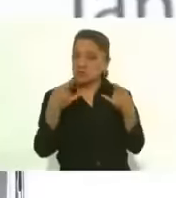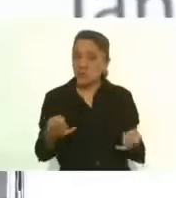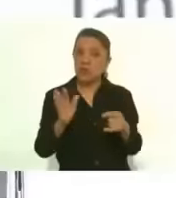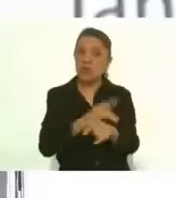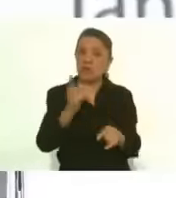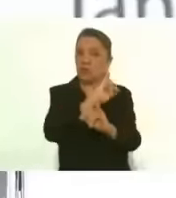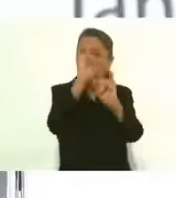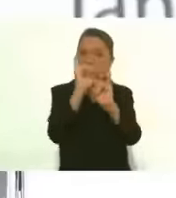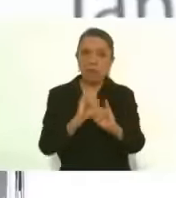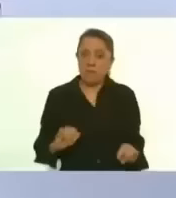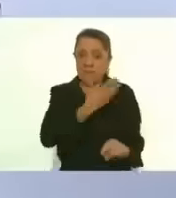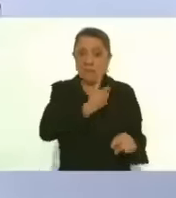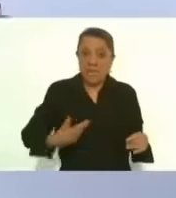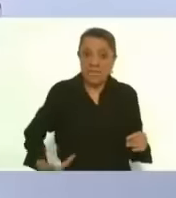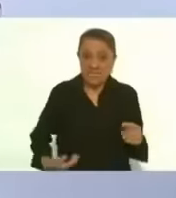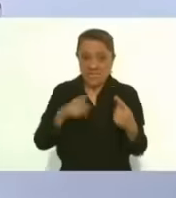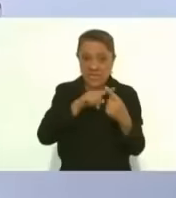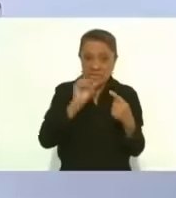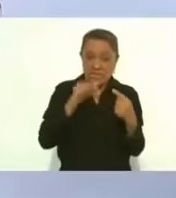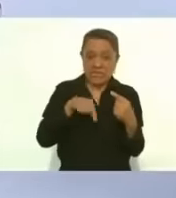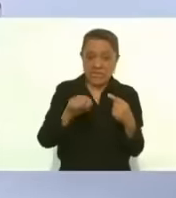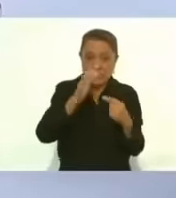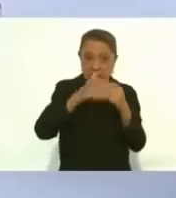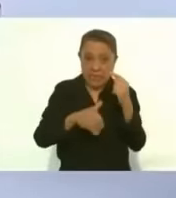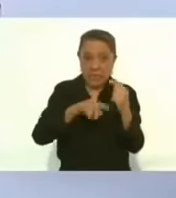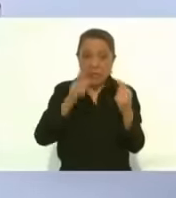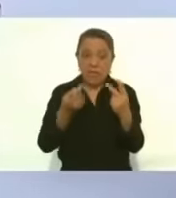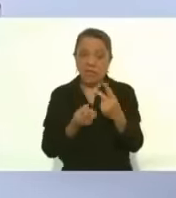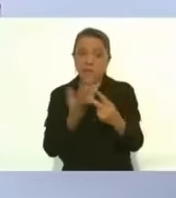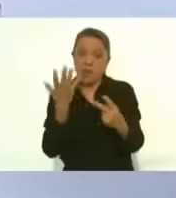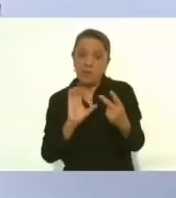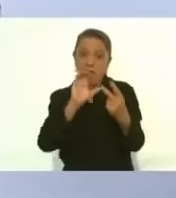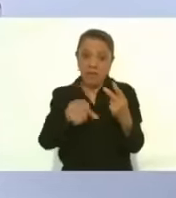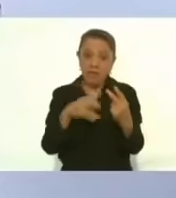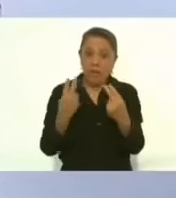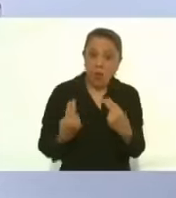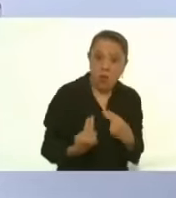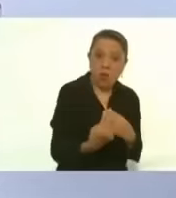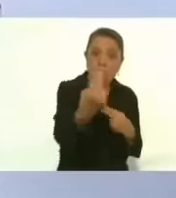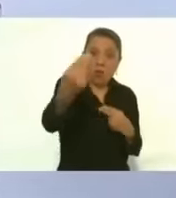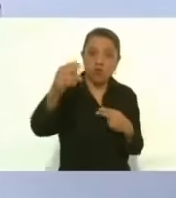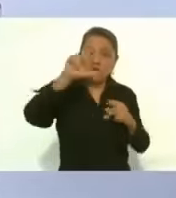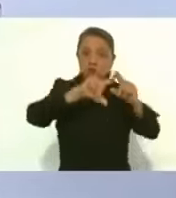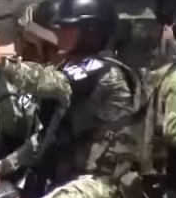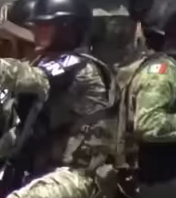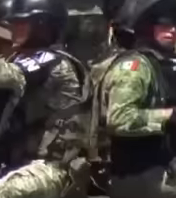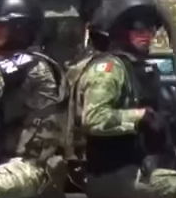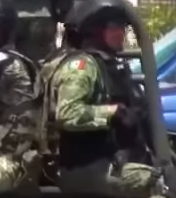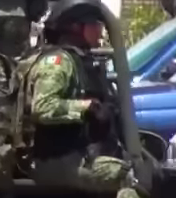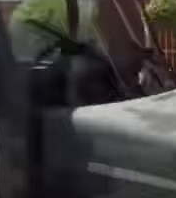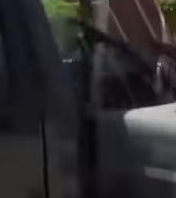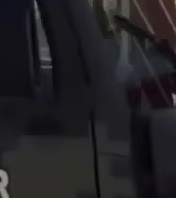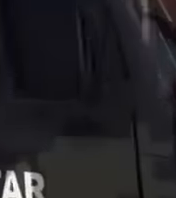Sheinbaum ha analizado la situación y ha asegurado que defenderá a la ciudadanía, pero de una manera más inteligente,